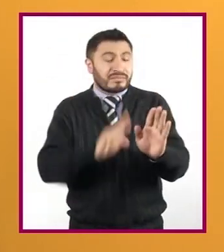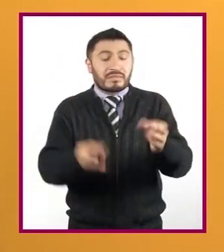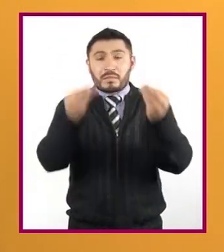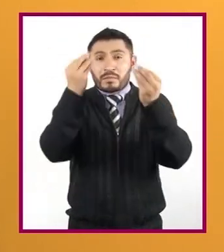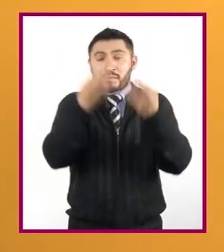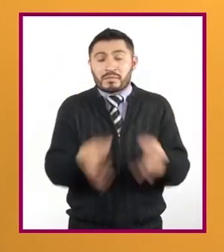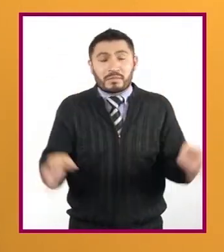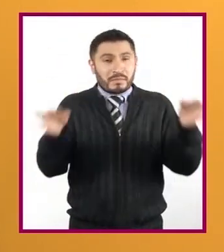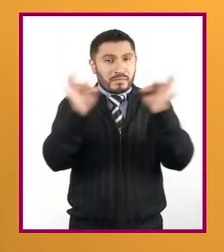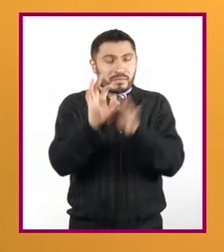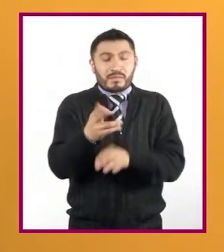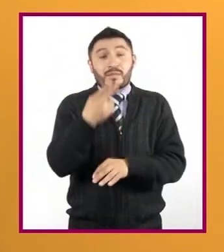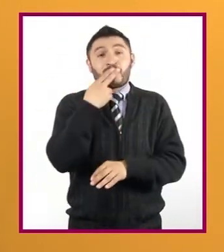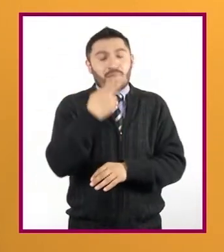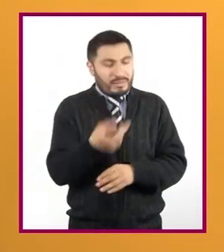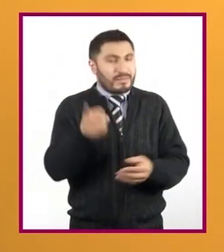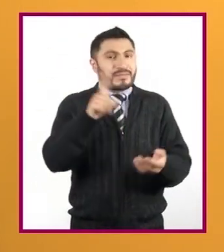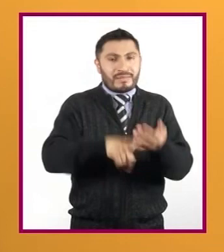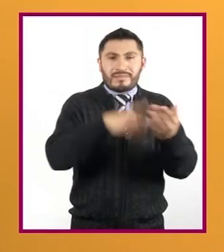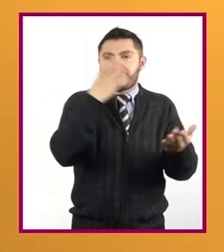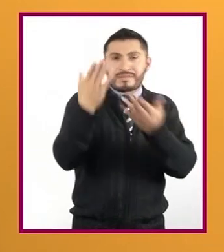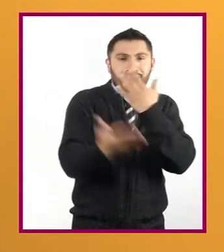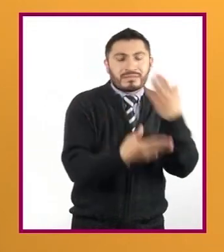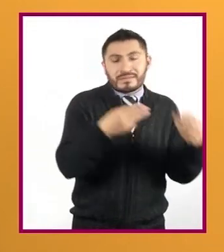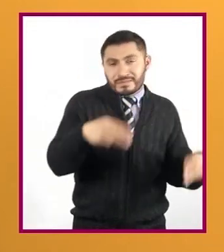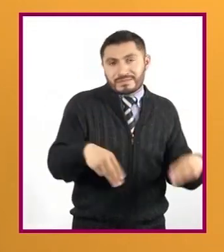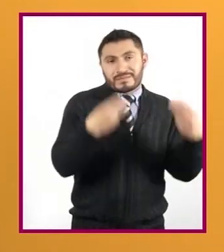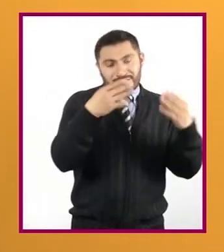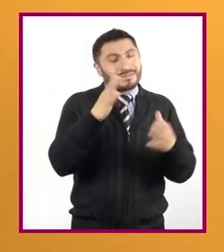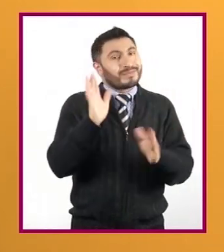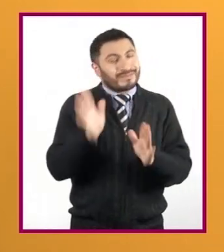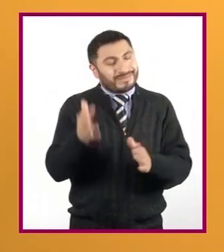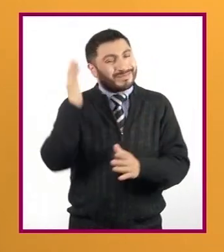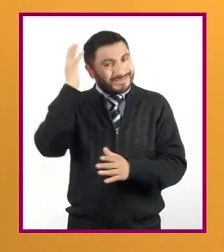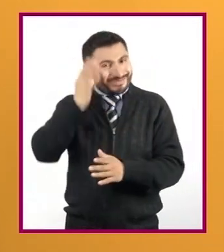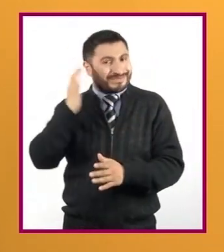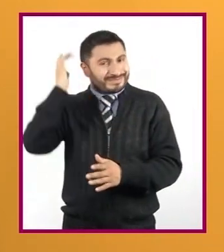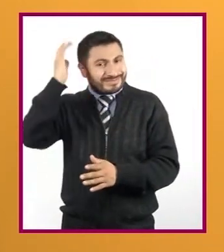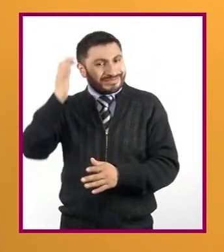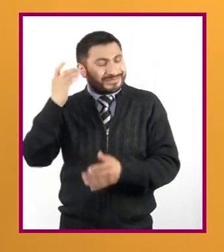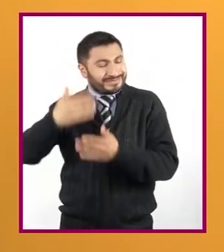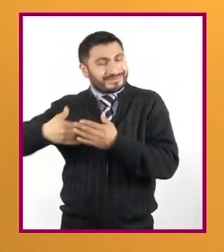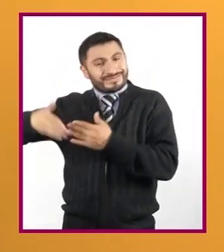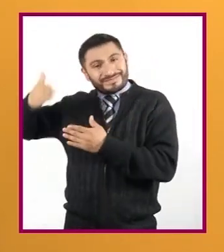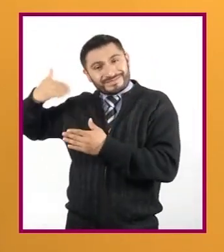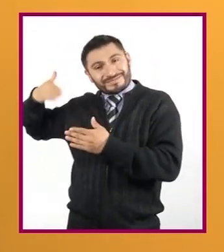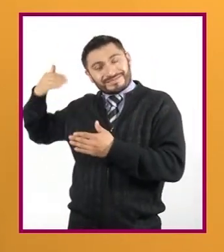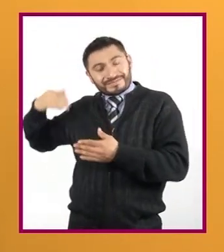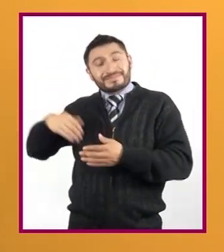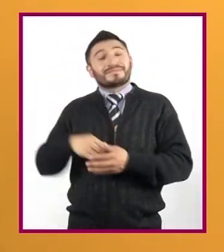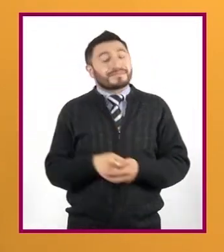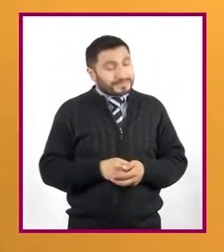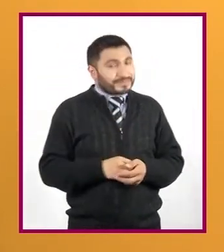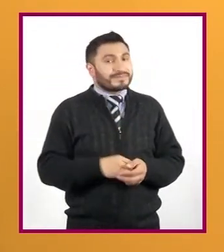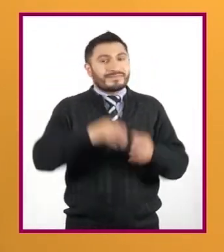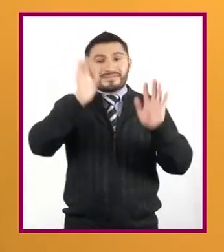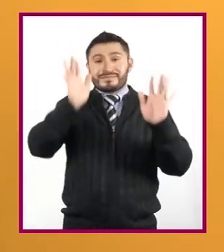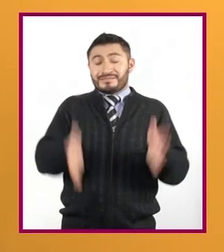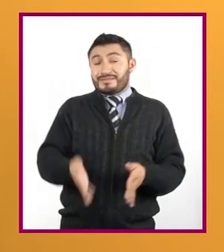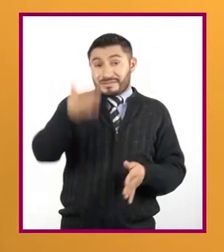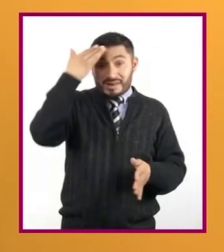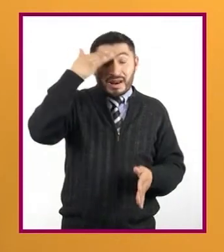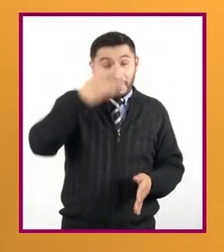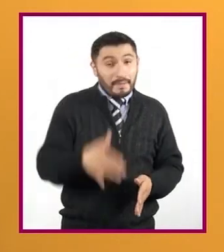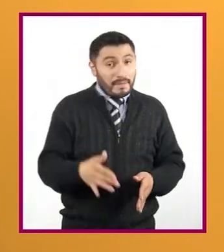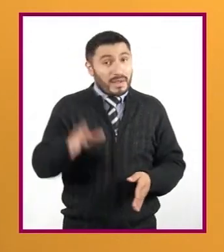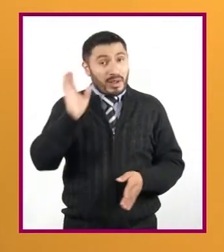aplicación, no solo en el estudio de mercado, como ya lo analizamos con anterioridad. Ya sabemos que